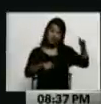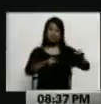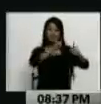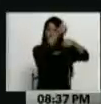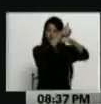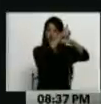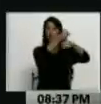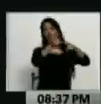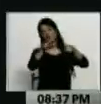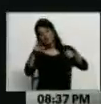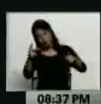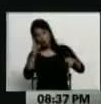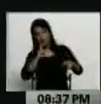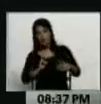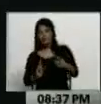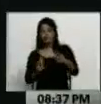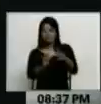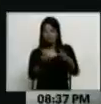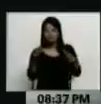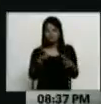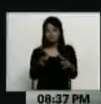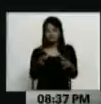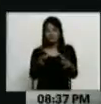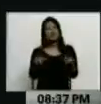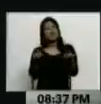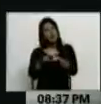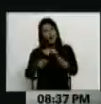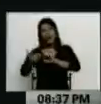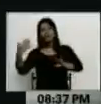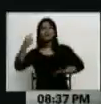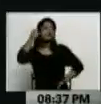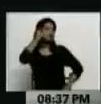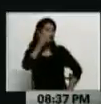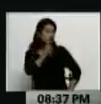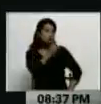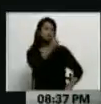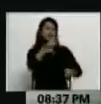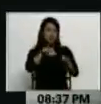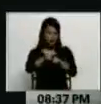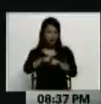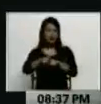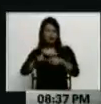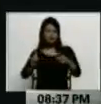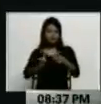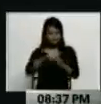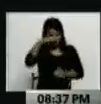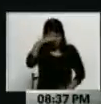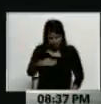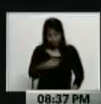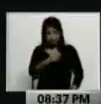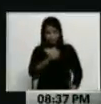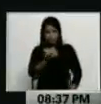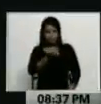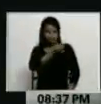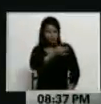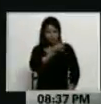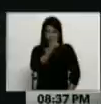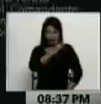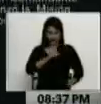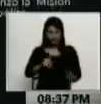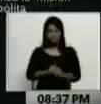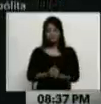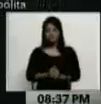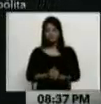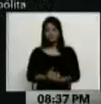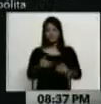son ustedes Cadetes los que están aquí así fue Bolívar fue sucre también Cadete 14 de enero de